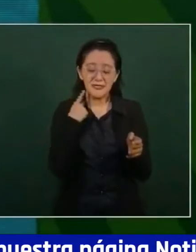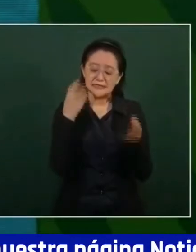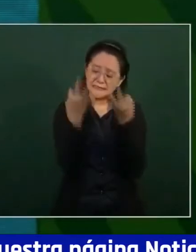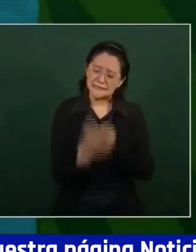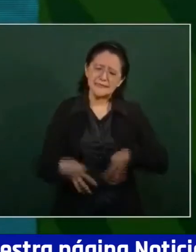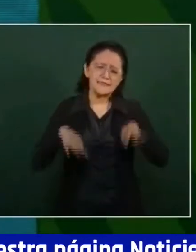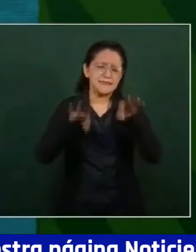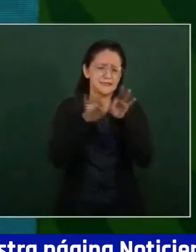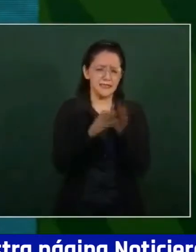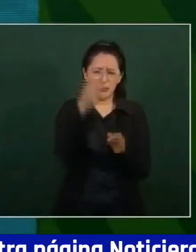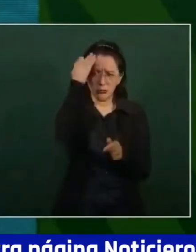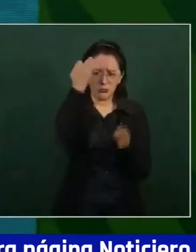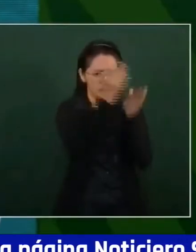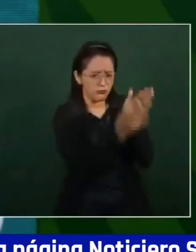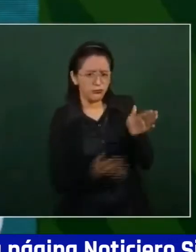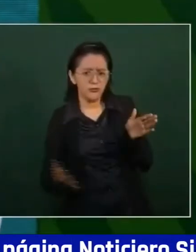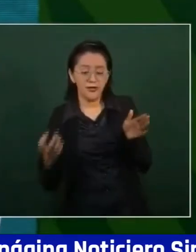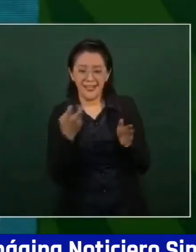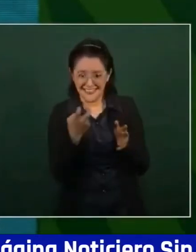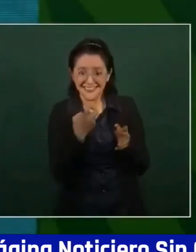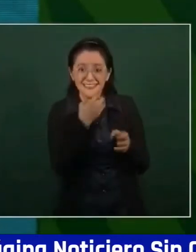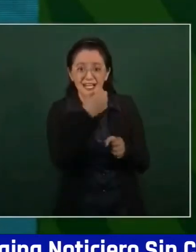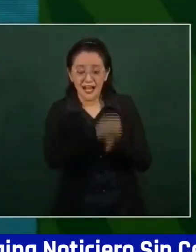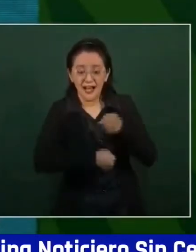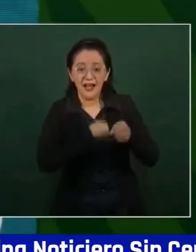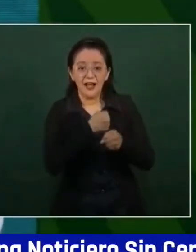Ese año es el año de la expropiación petrolera.